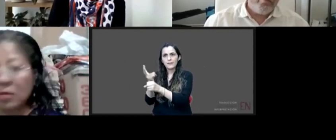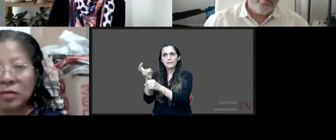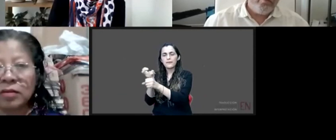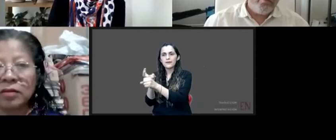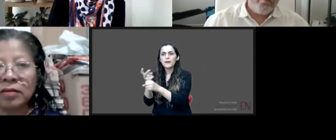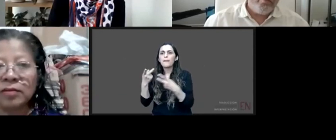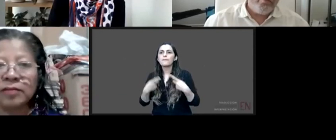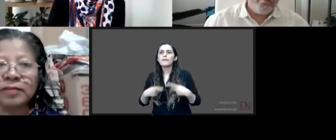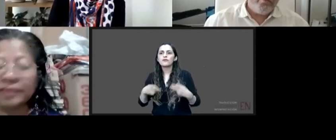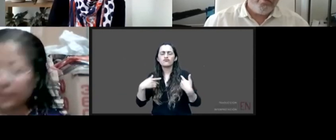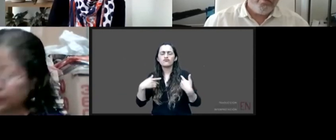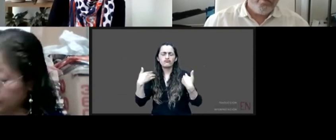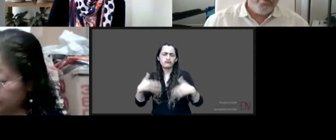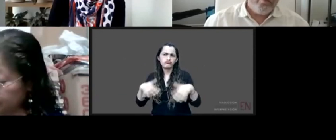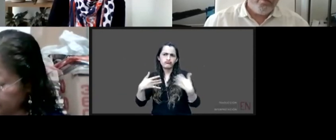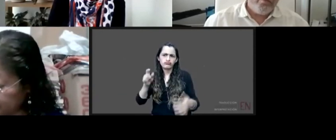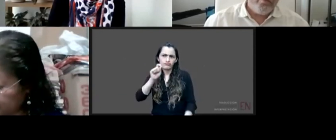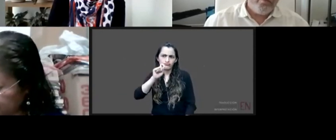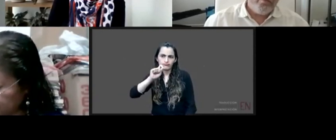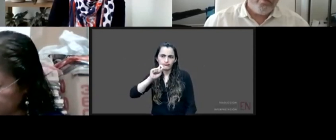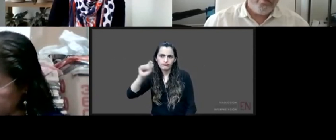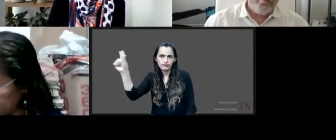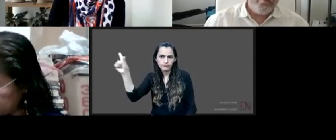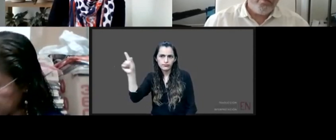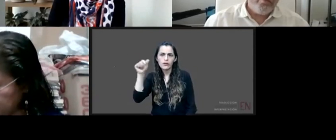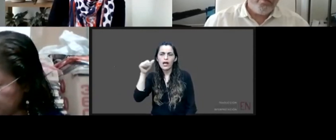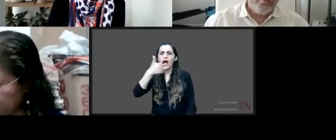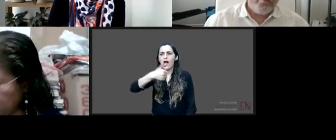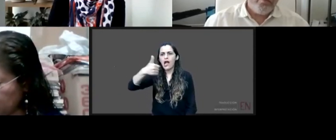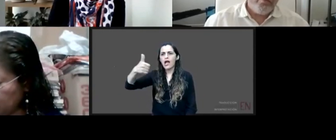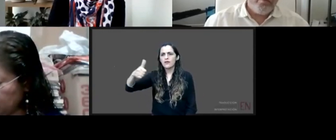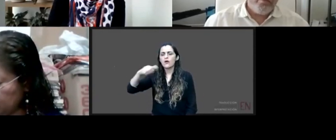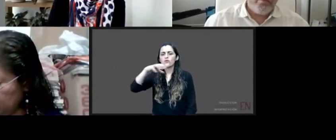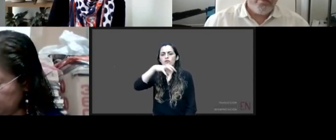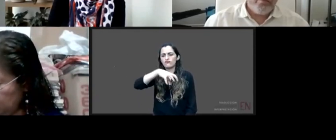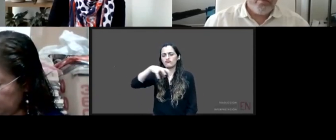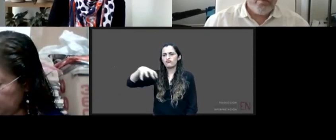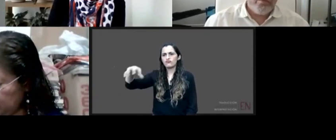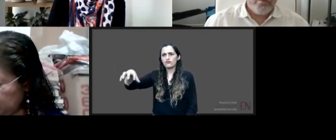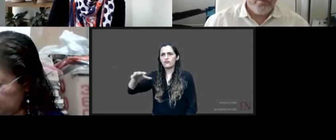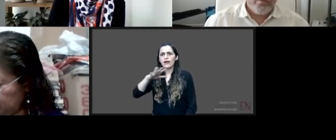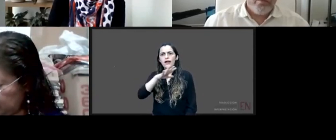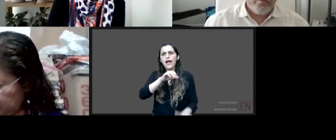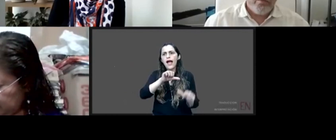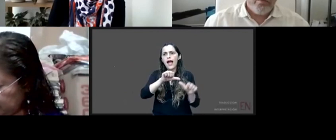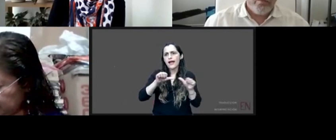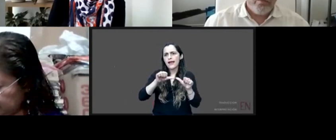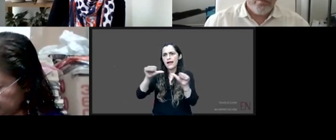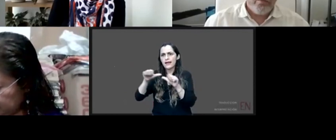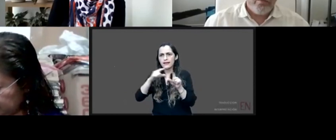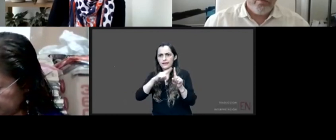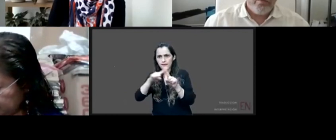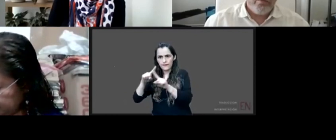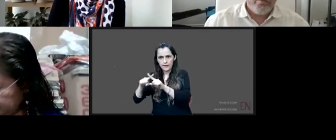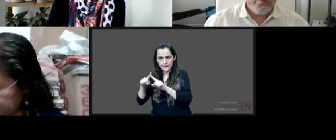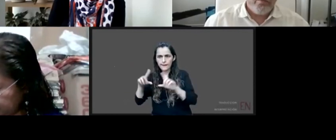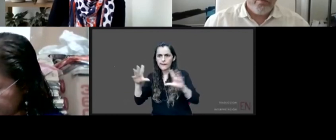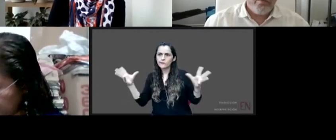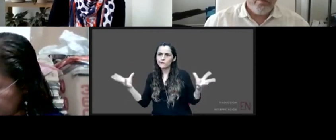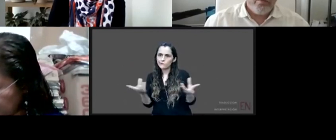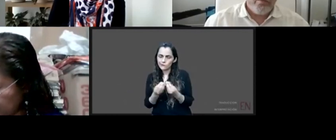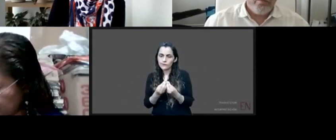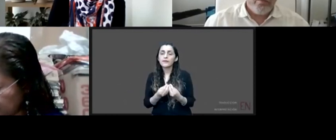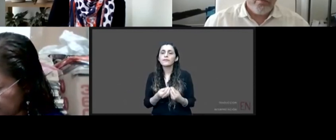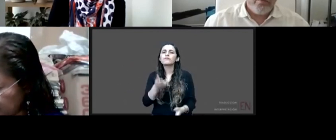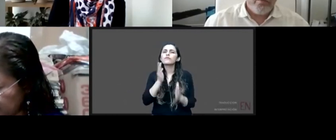distintos campos. Les vamos a invitar a que además formen parte de este conversatorio, acompañándonos con sus dudas,